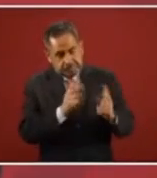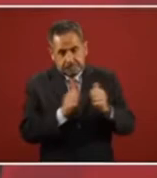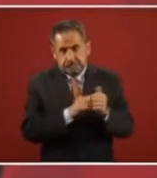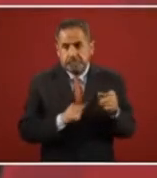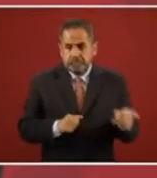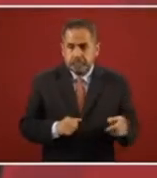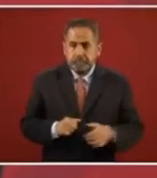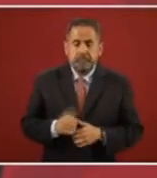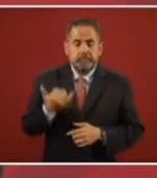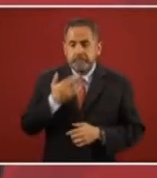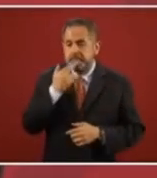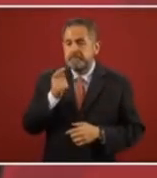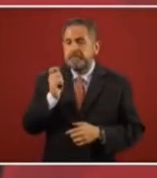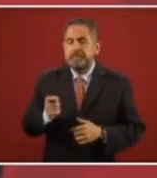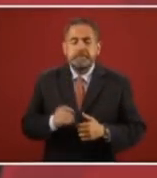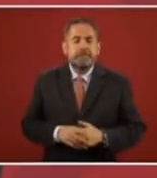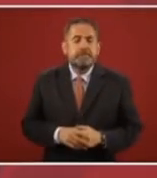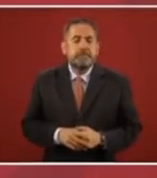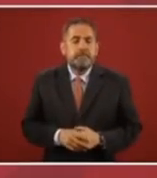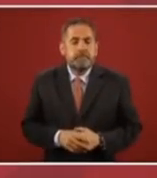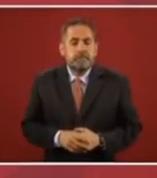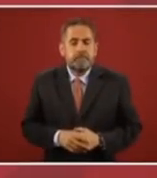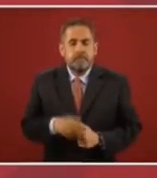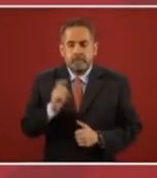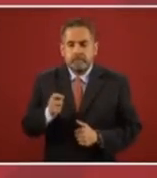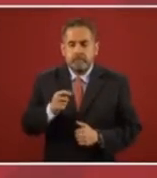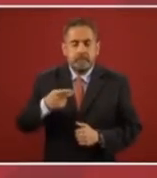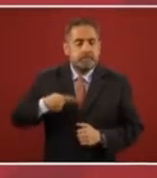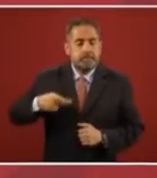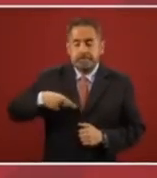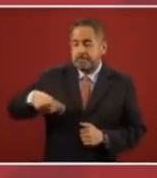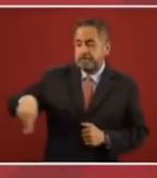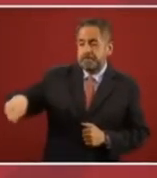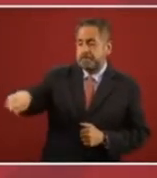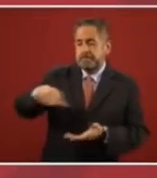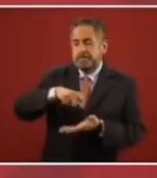es que el consumidor